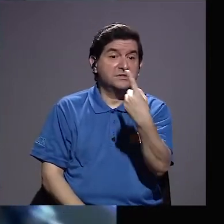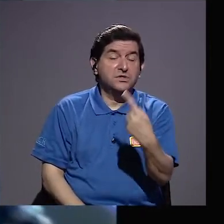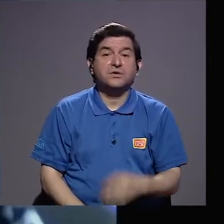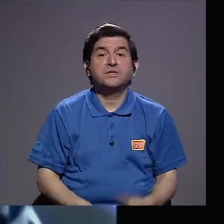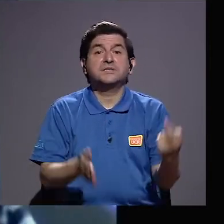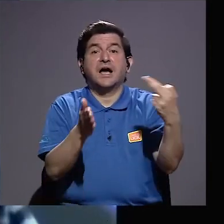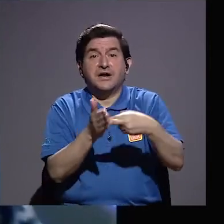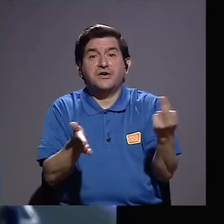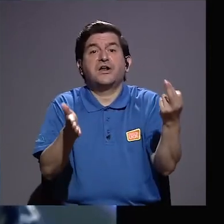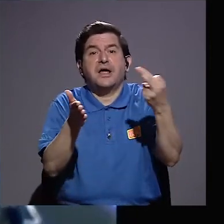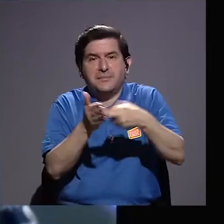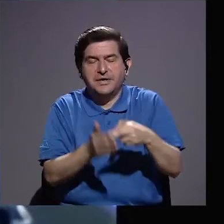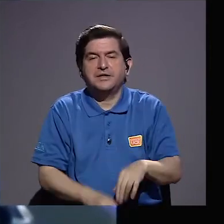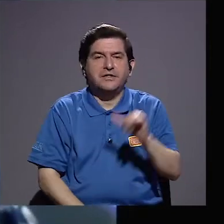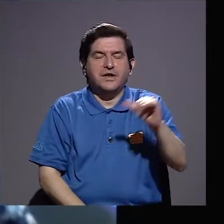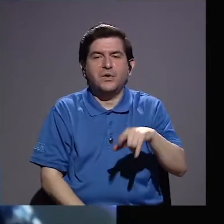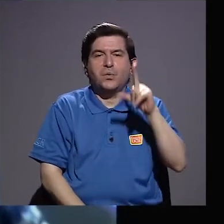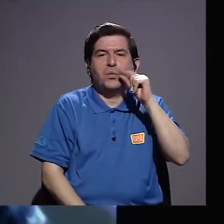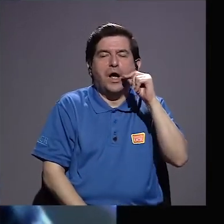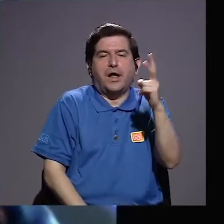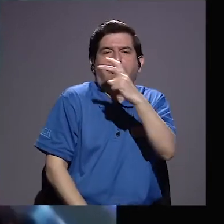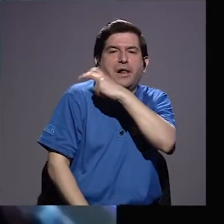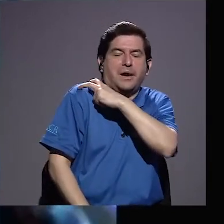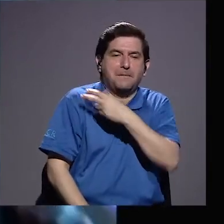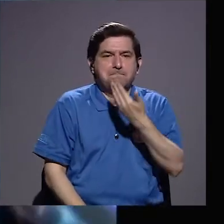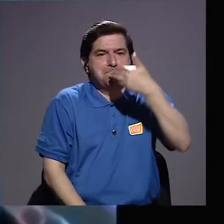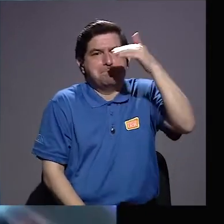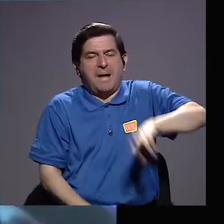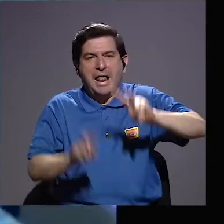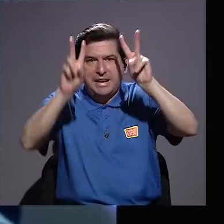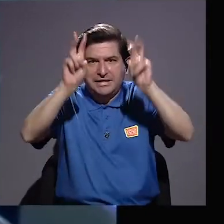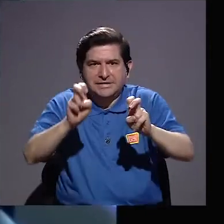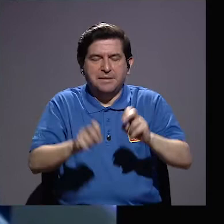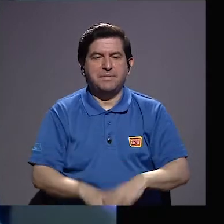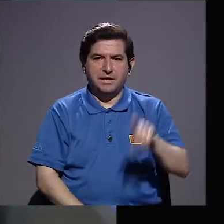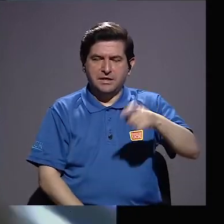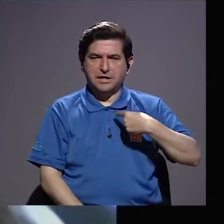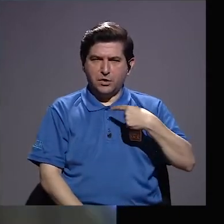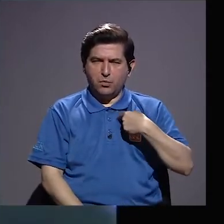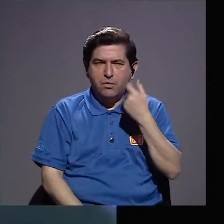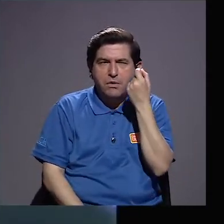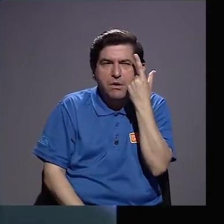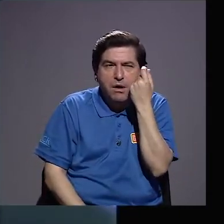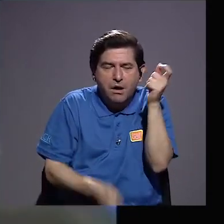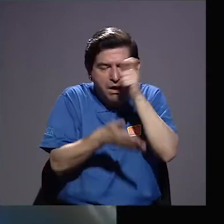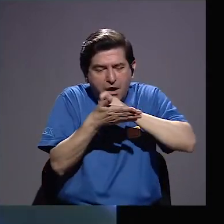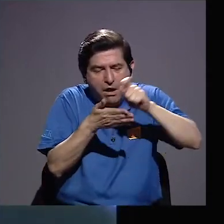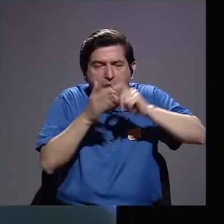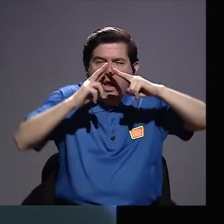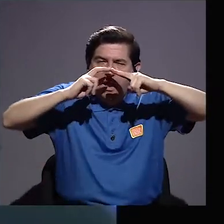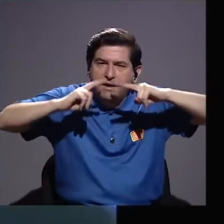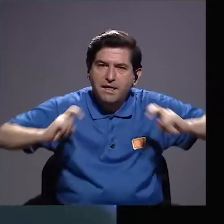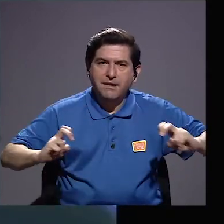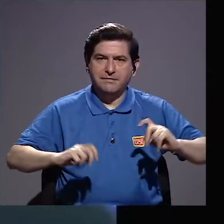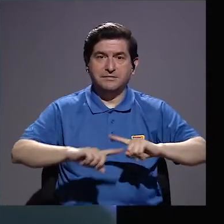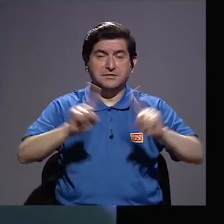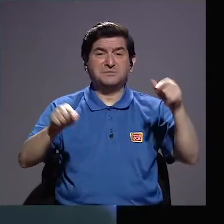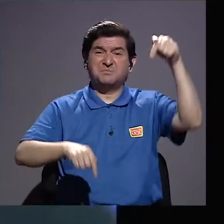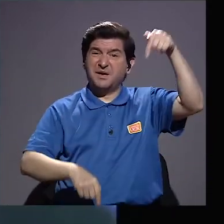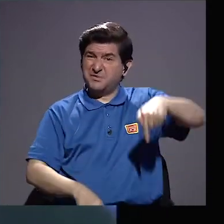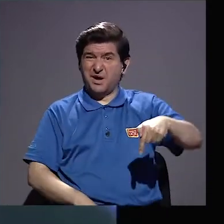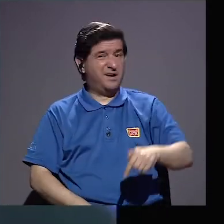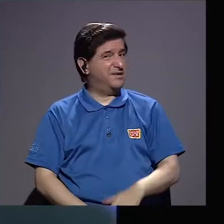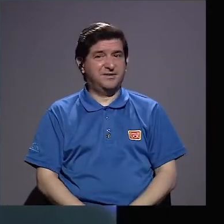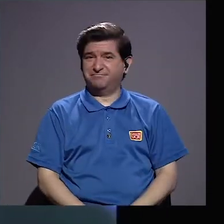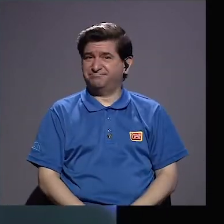más bien si uno decía, repetía como lora, le iba mal en el examen, había que interpretar y analizar lo que había leído,